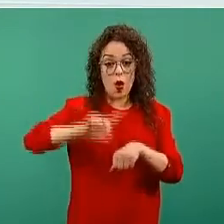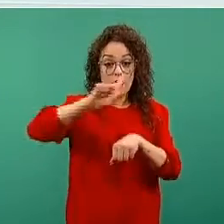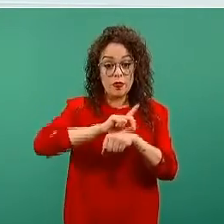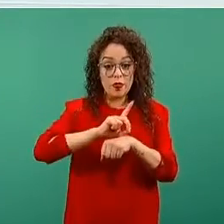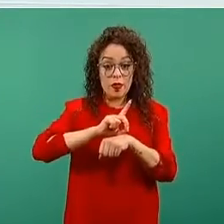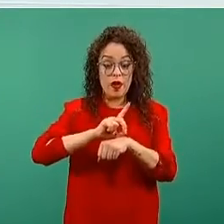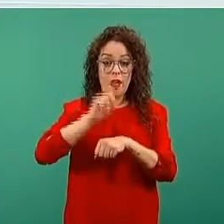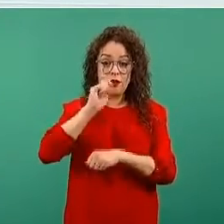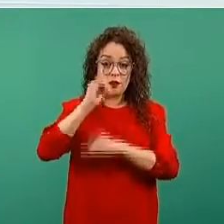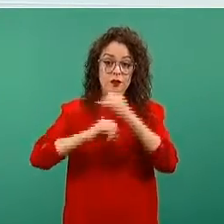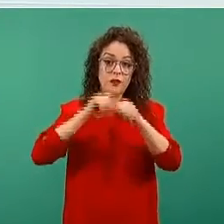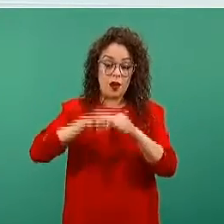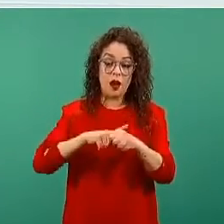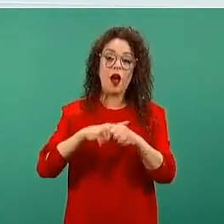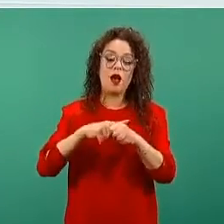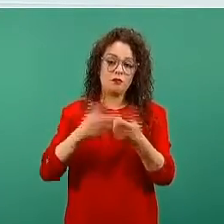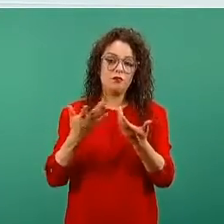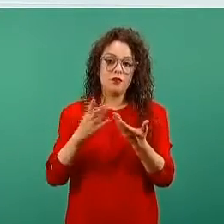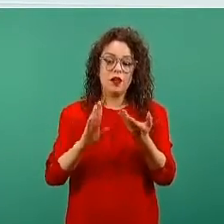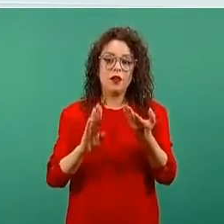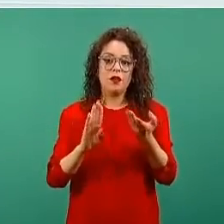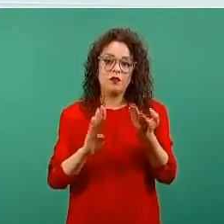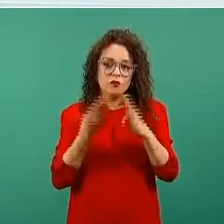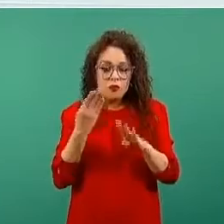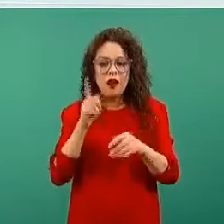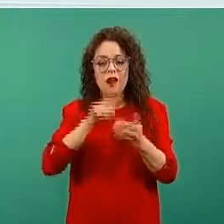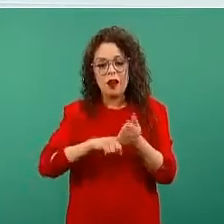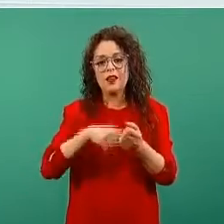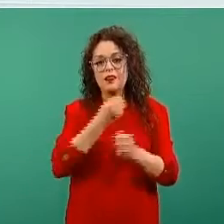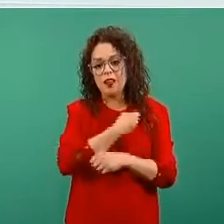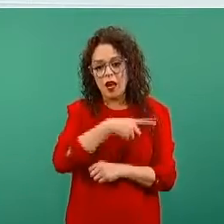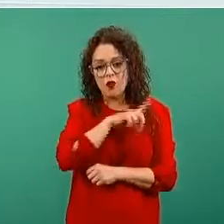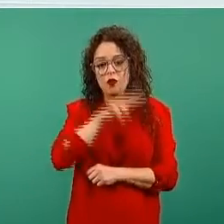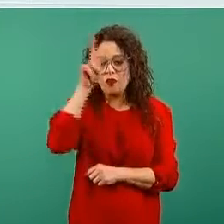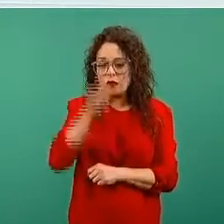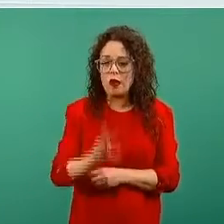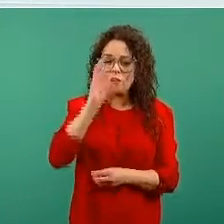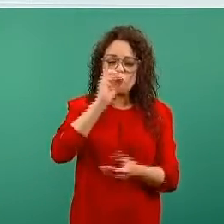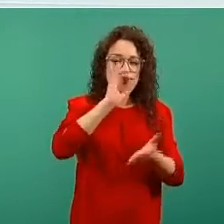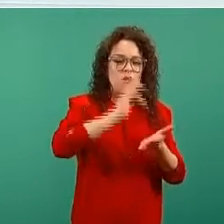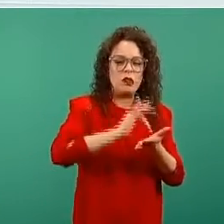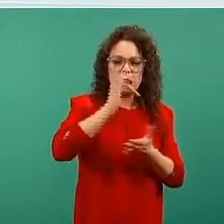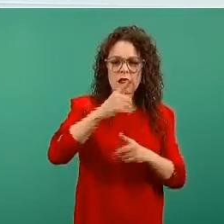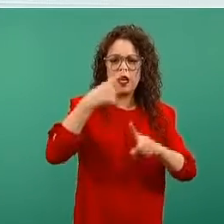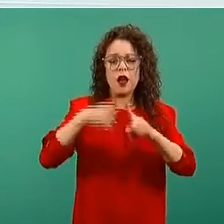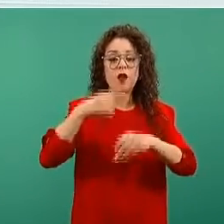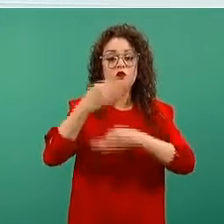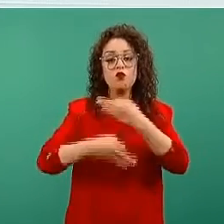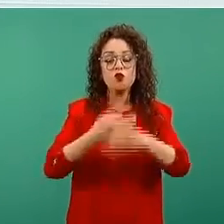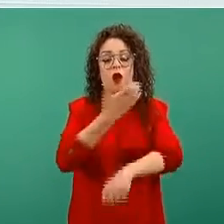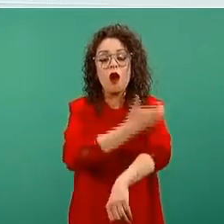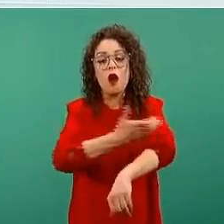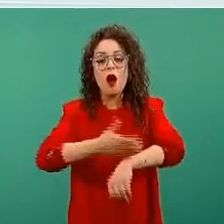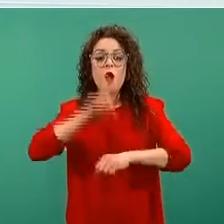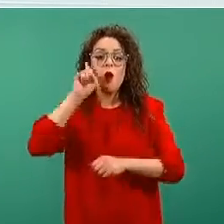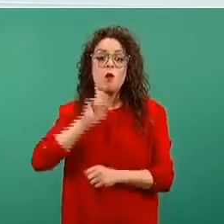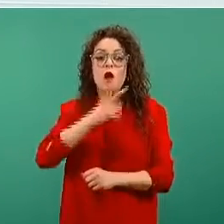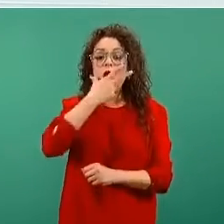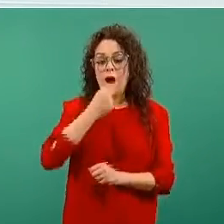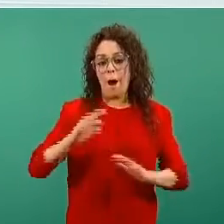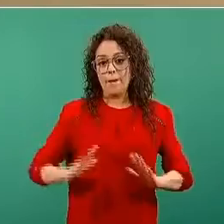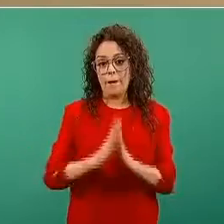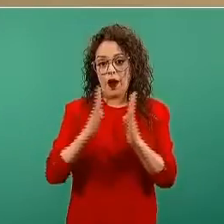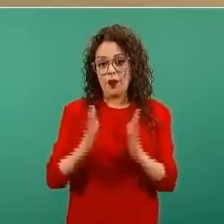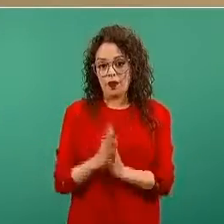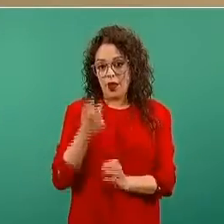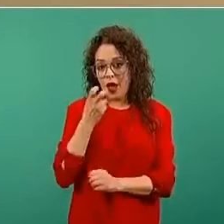reconocimiento nuevamente y un agradecimiento público a todas nuestras compañeras y compañeros que participan en el